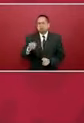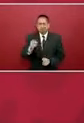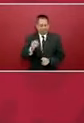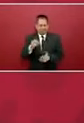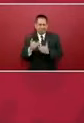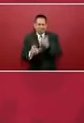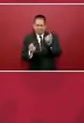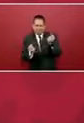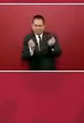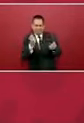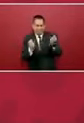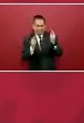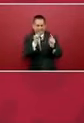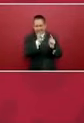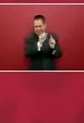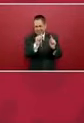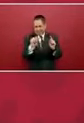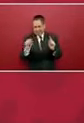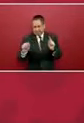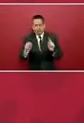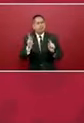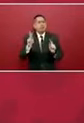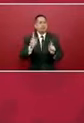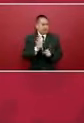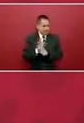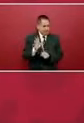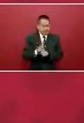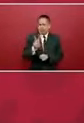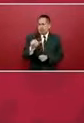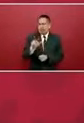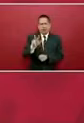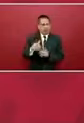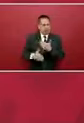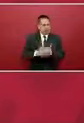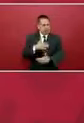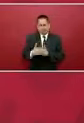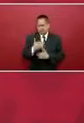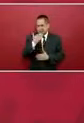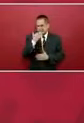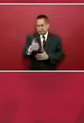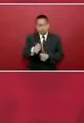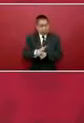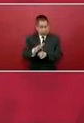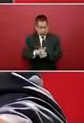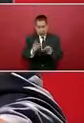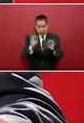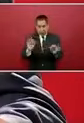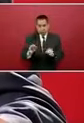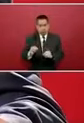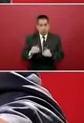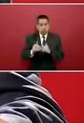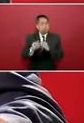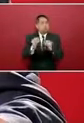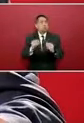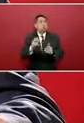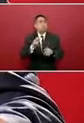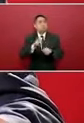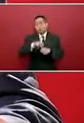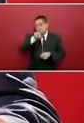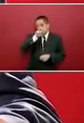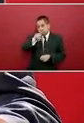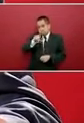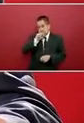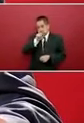todavía algunos lugares, pero se ha avanzado bastante, ya se avanzó mucho en